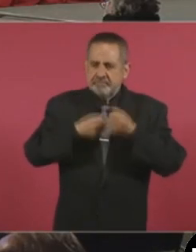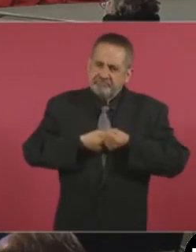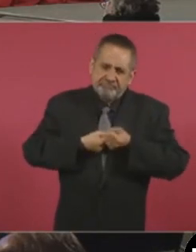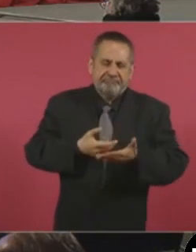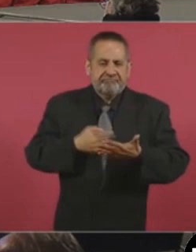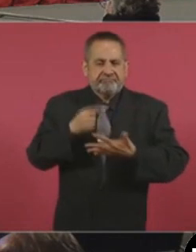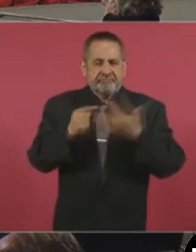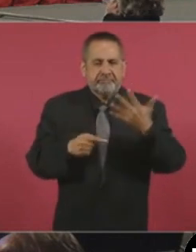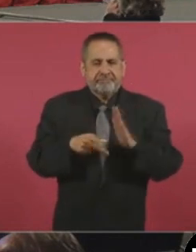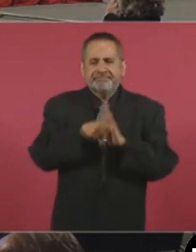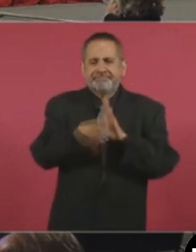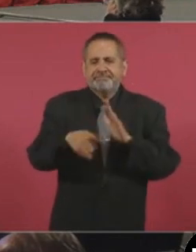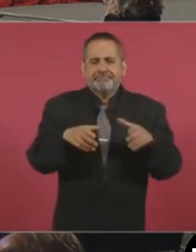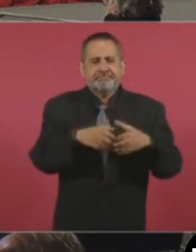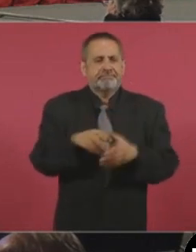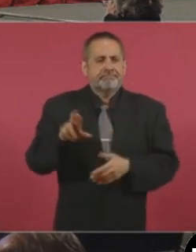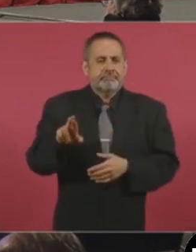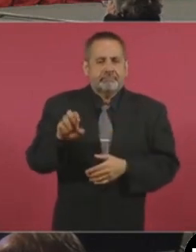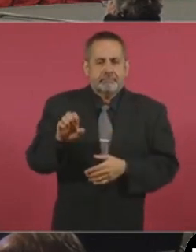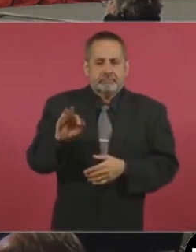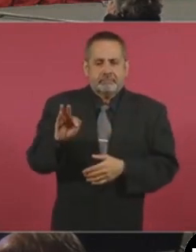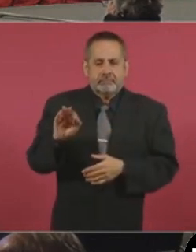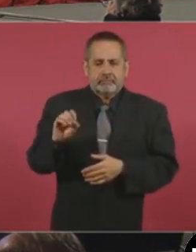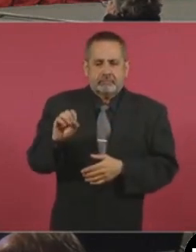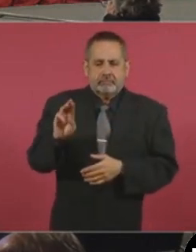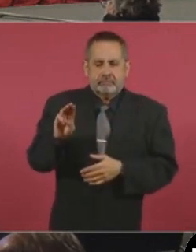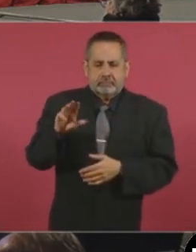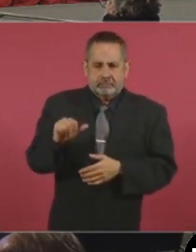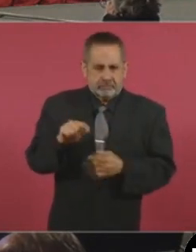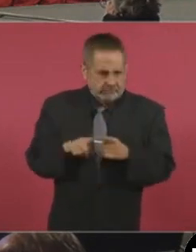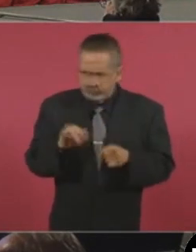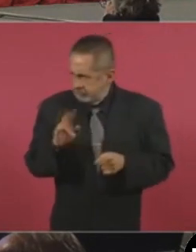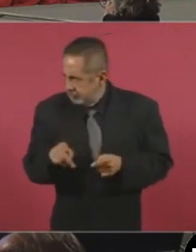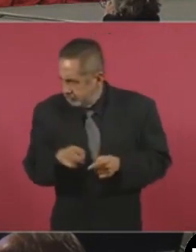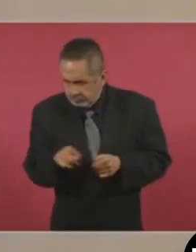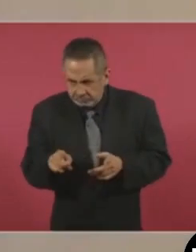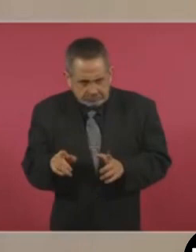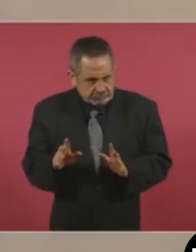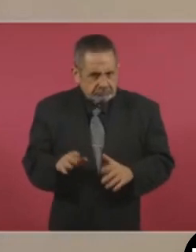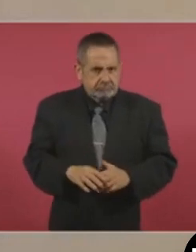caso, el diario es el Reforma, también así es, ¿no?